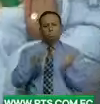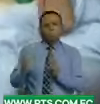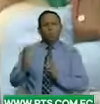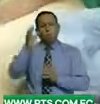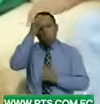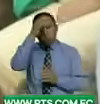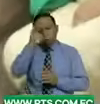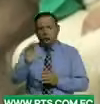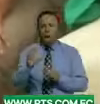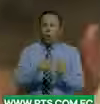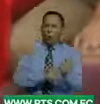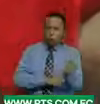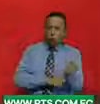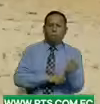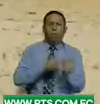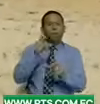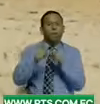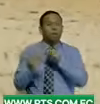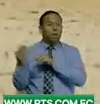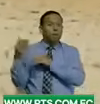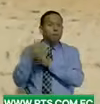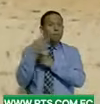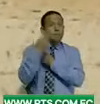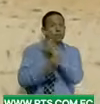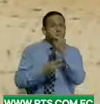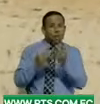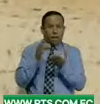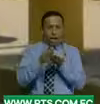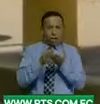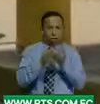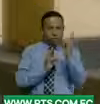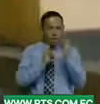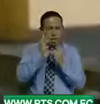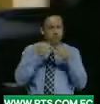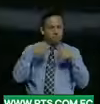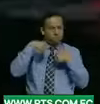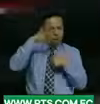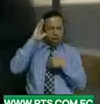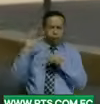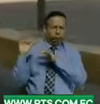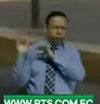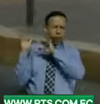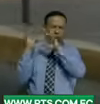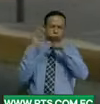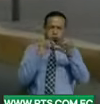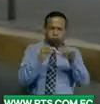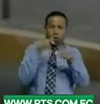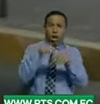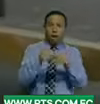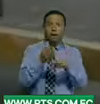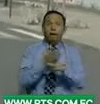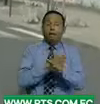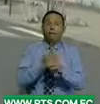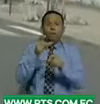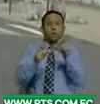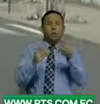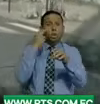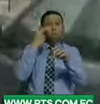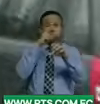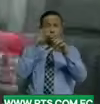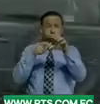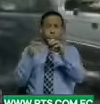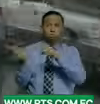el deleite de los visitantes. El Cantón Salinas, uno de los más visitados en fin de año, tiene previsto recibir a los turistas con